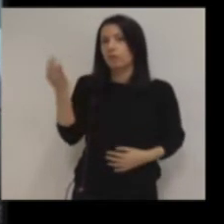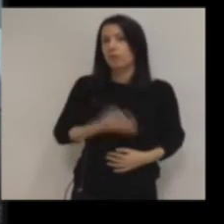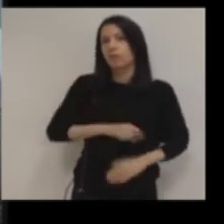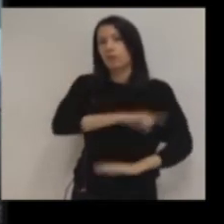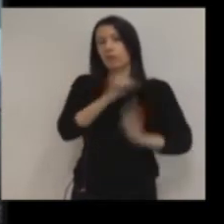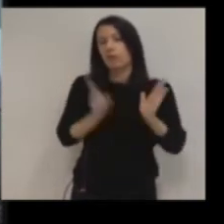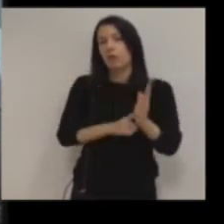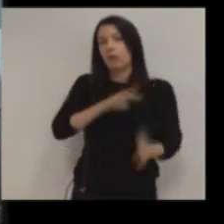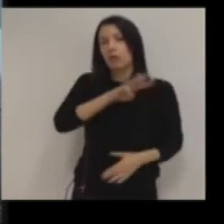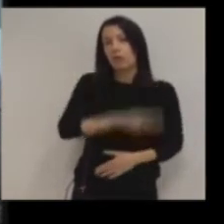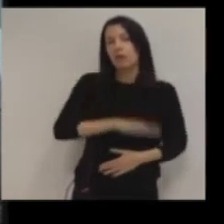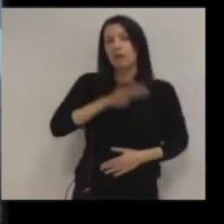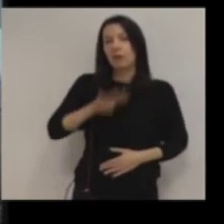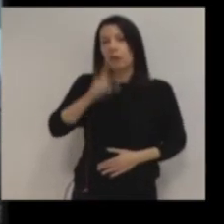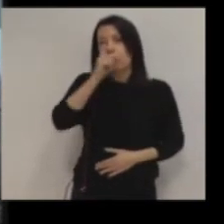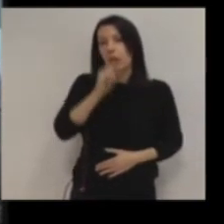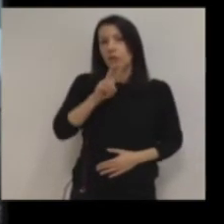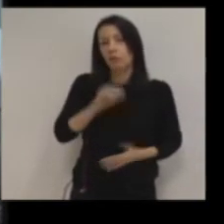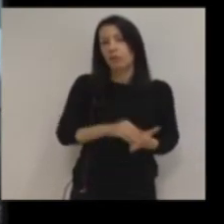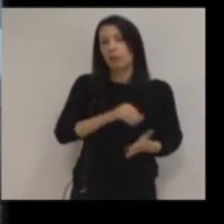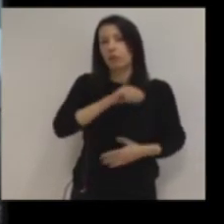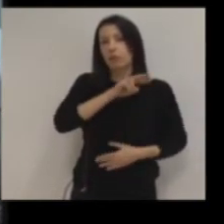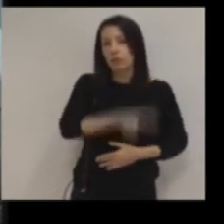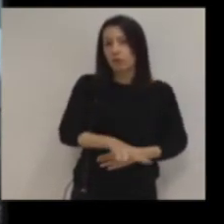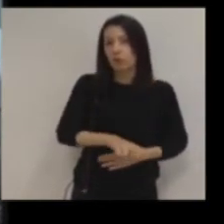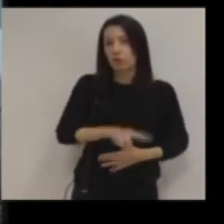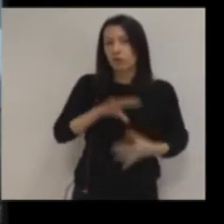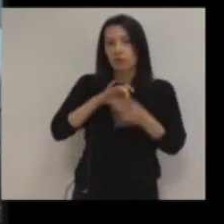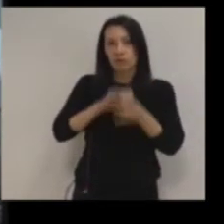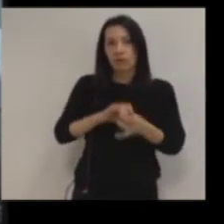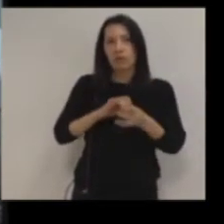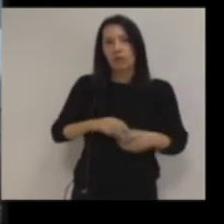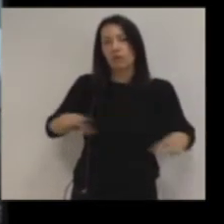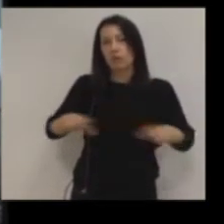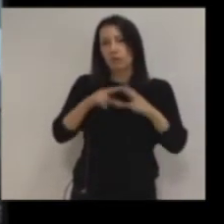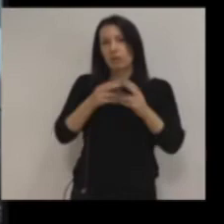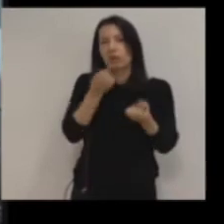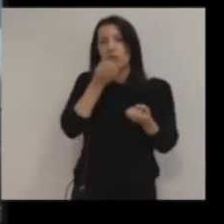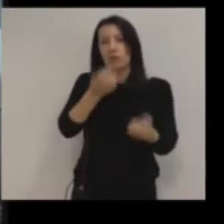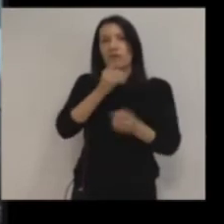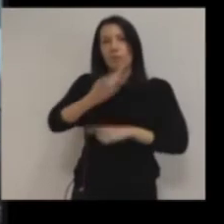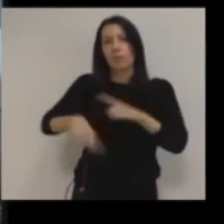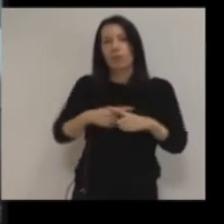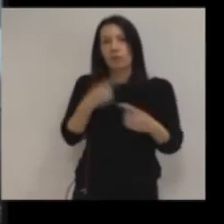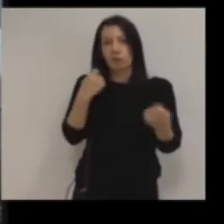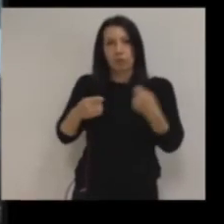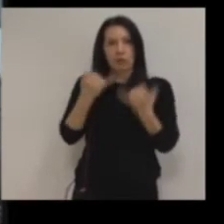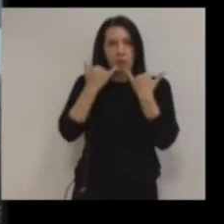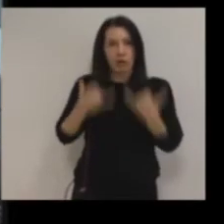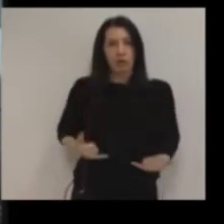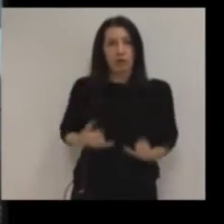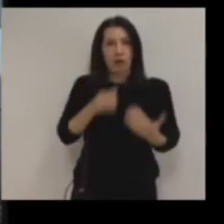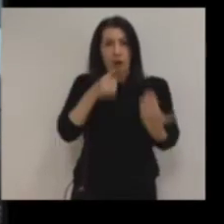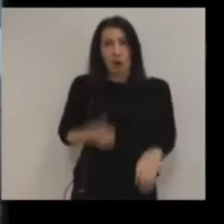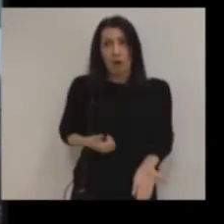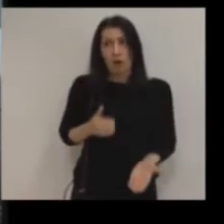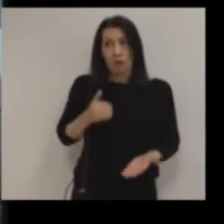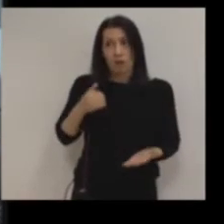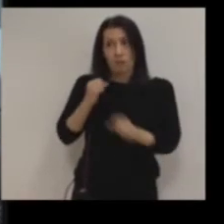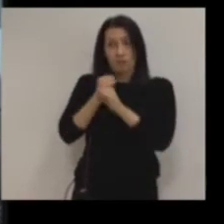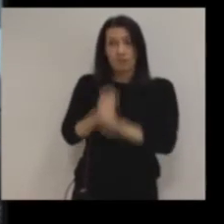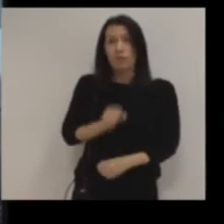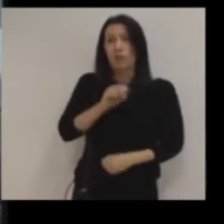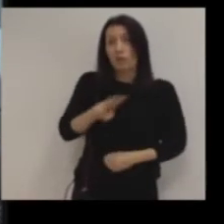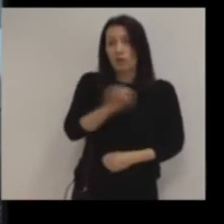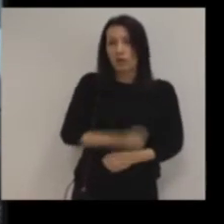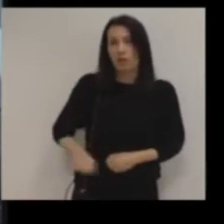Ley 34 del año 2002 de Sociedad de la Información y Comercio Electrónico. Han pasado 12 años. Pero vamos, en este caso hay que cumplir